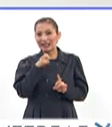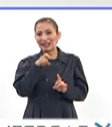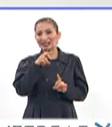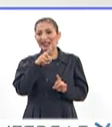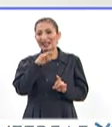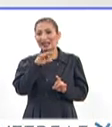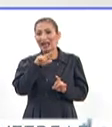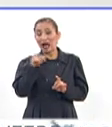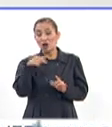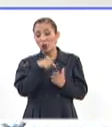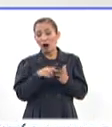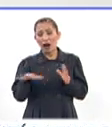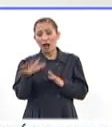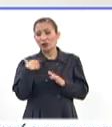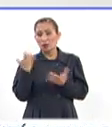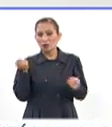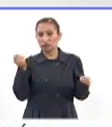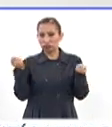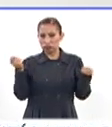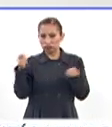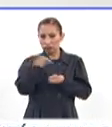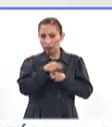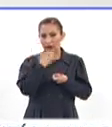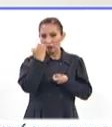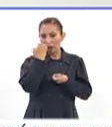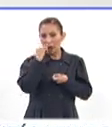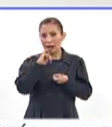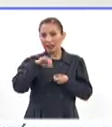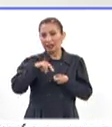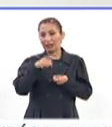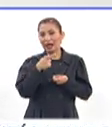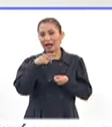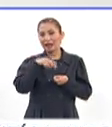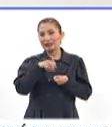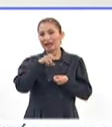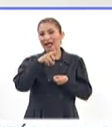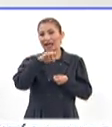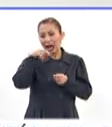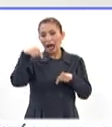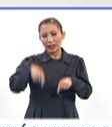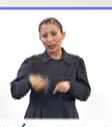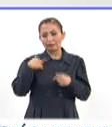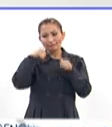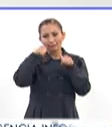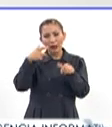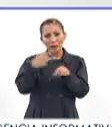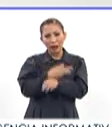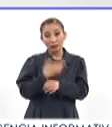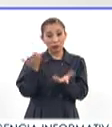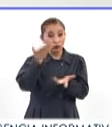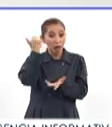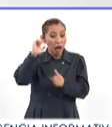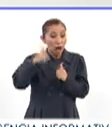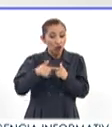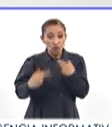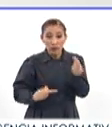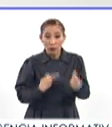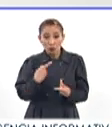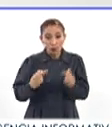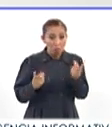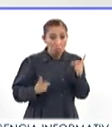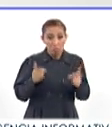este recinto es administrado por la Facultad de Ingeniería y pues estaremos aquí muy pendientes. No sé si tengas alguna